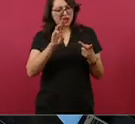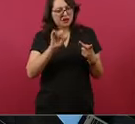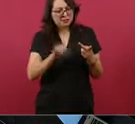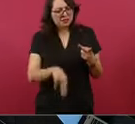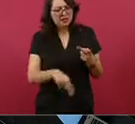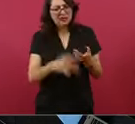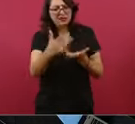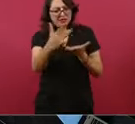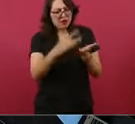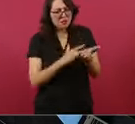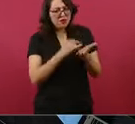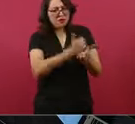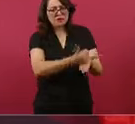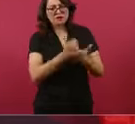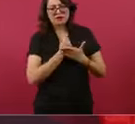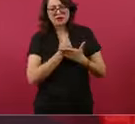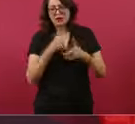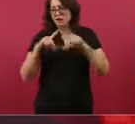No,